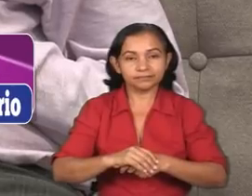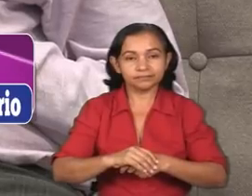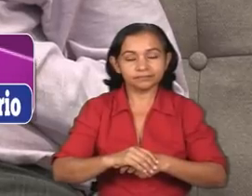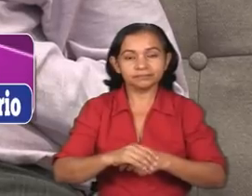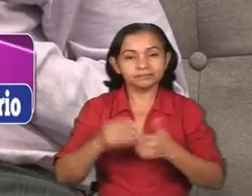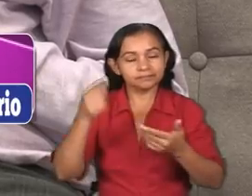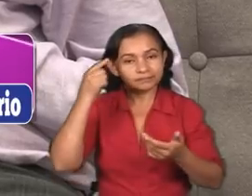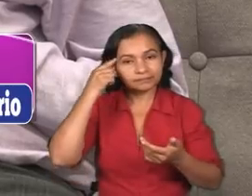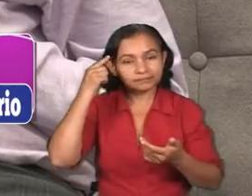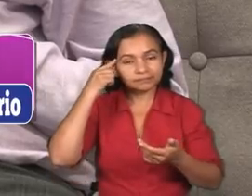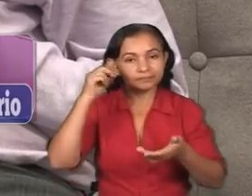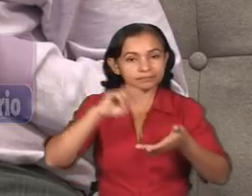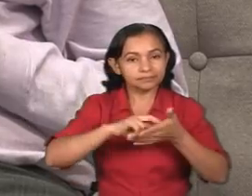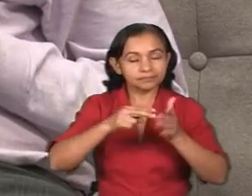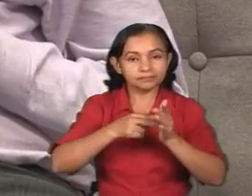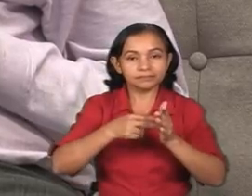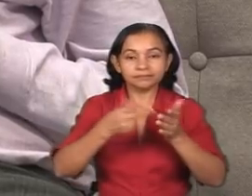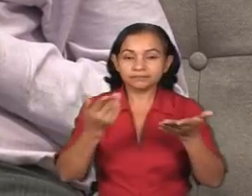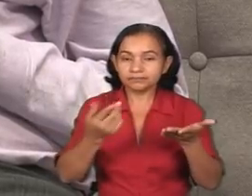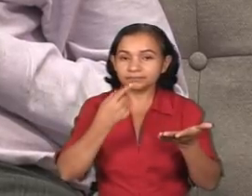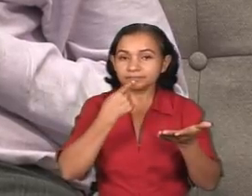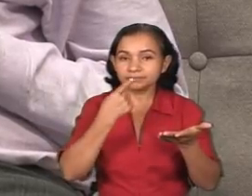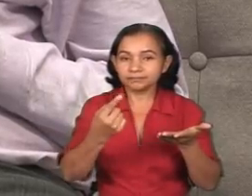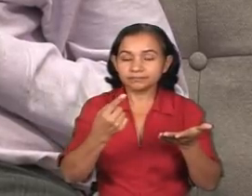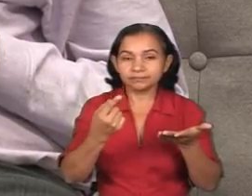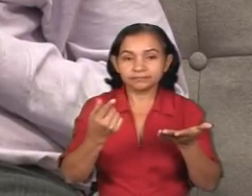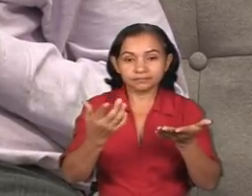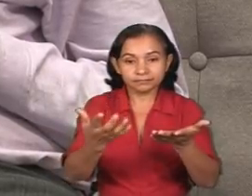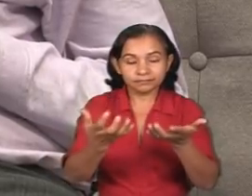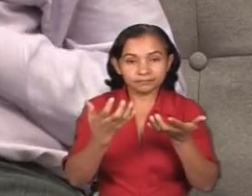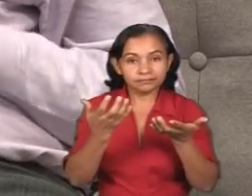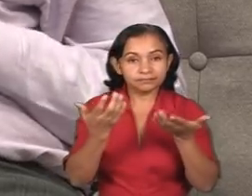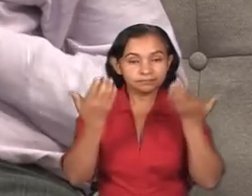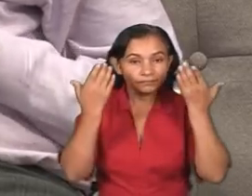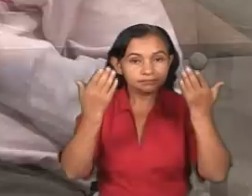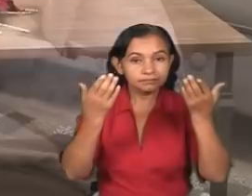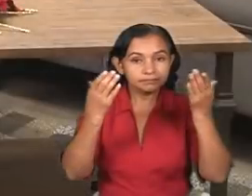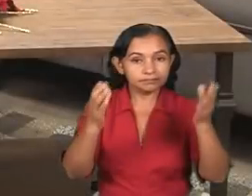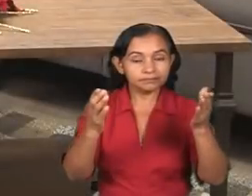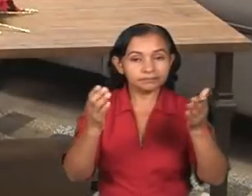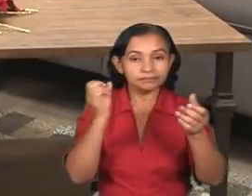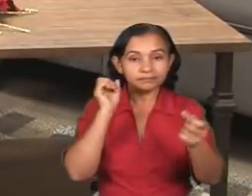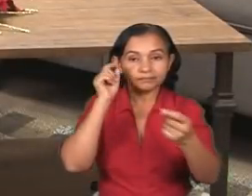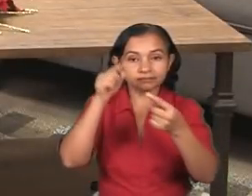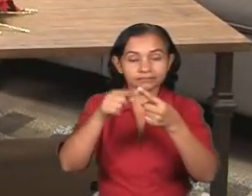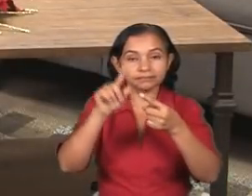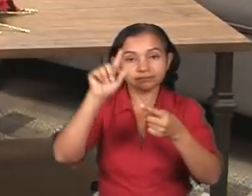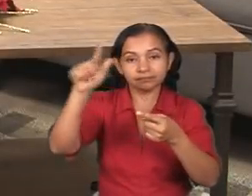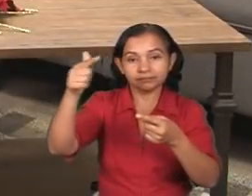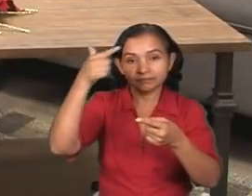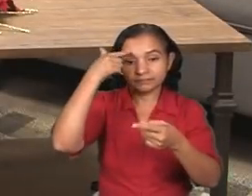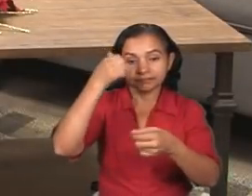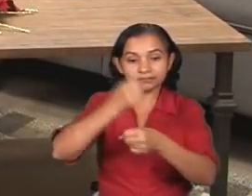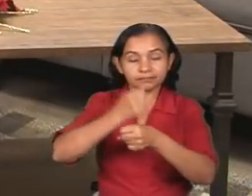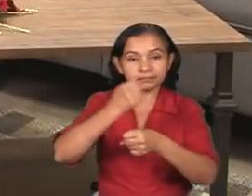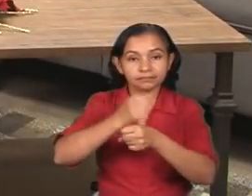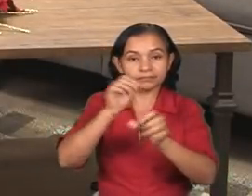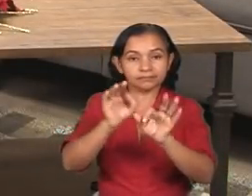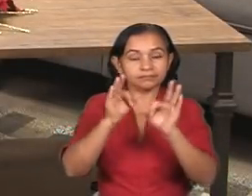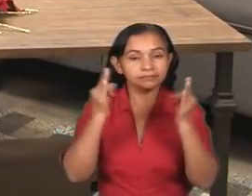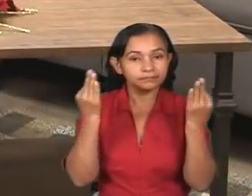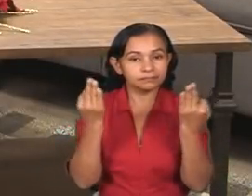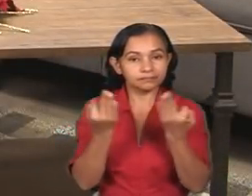creo también manifiesta, creo, ¿no? El interés o el objetivo de este gobierno de trabajar por la familia, como usted lo